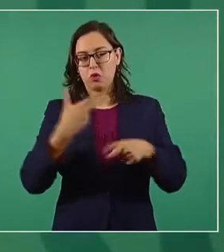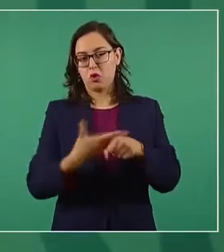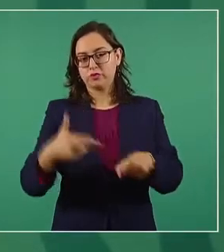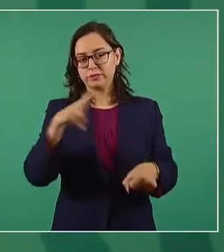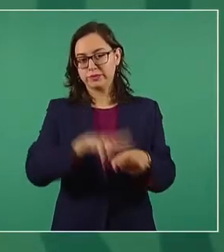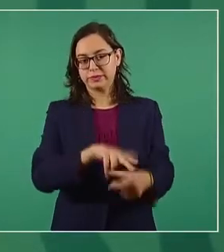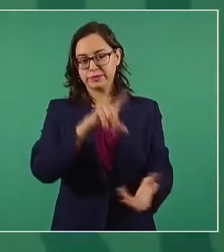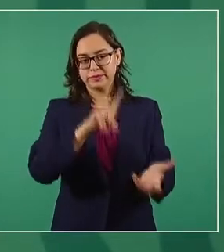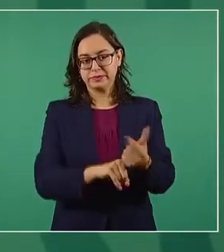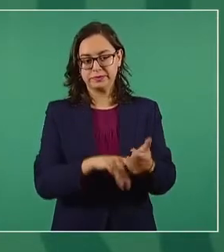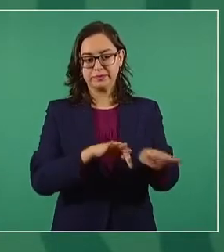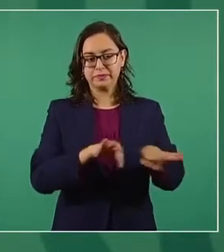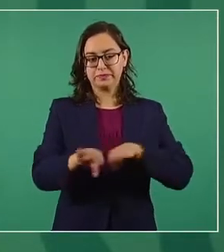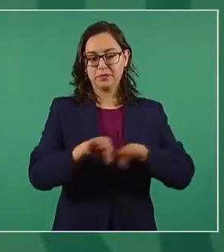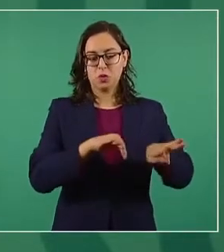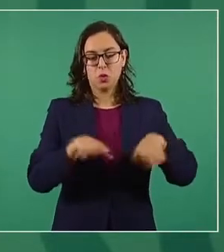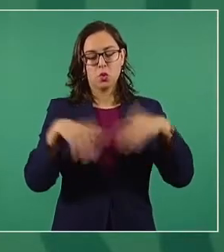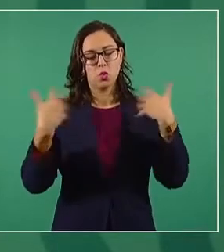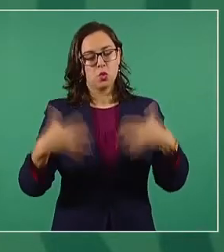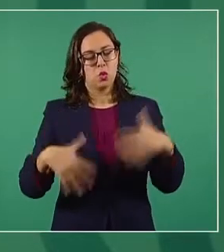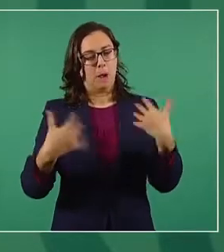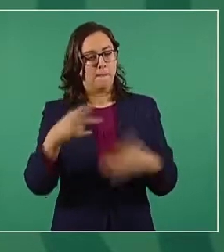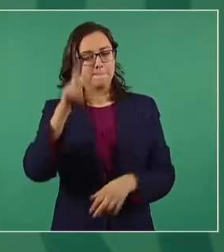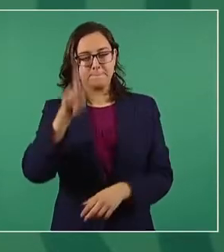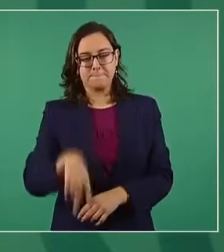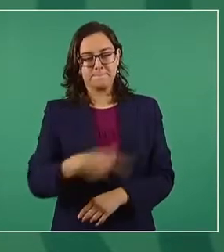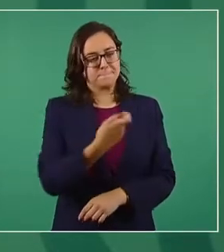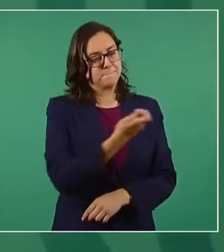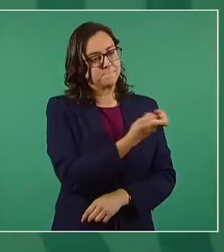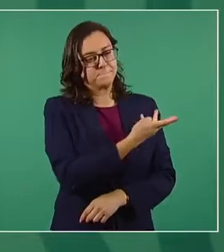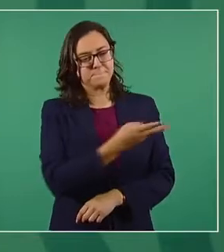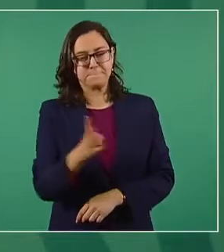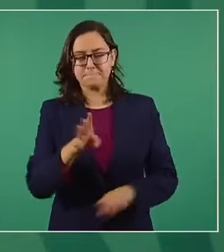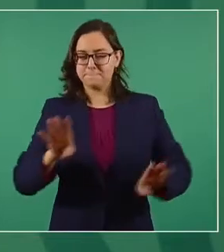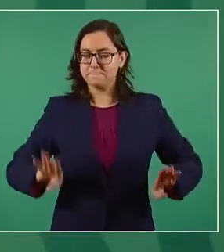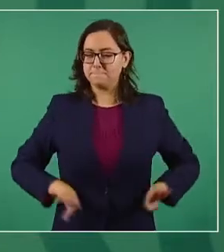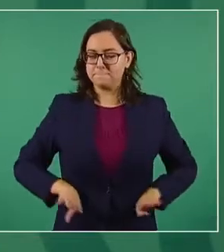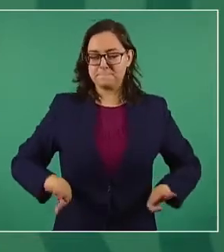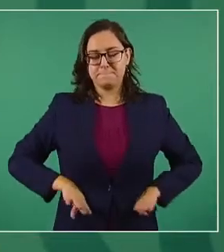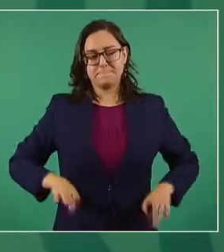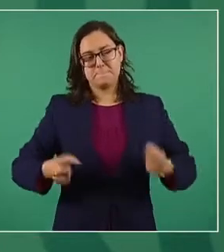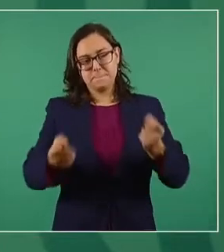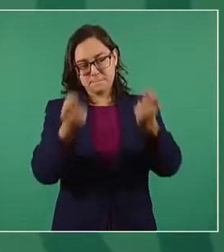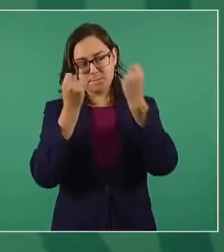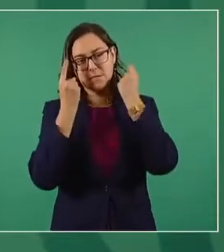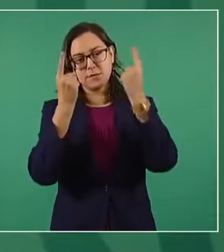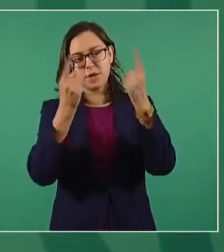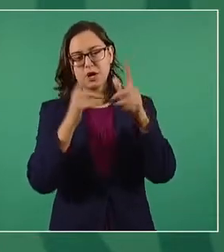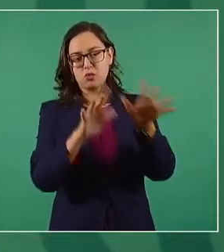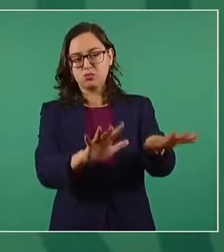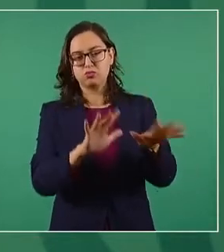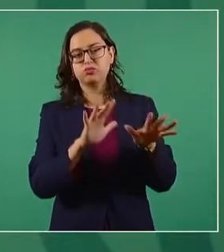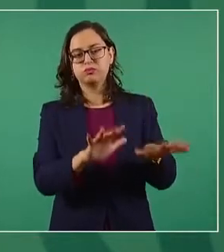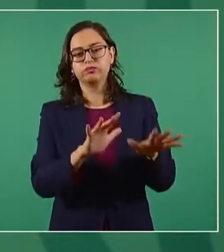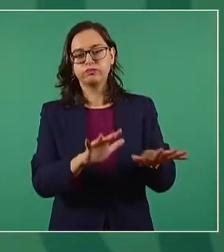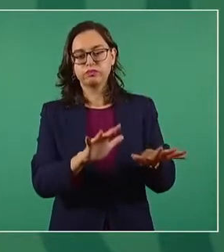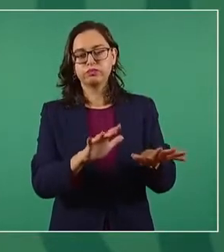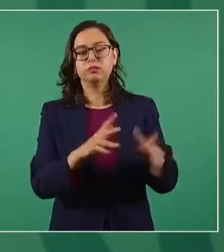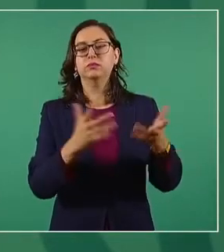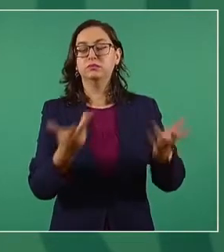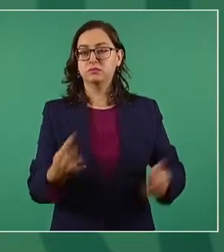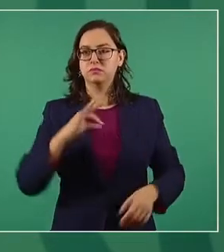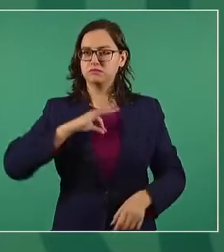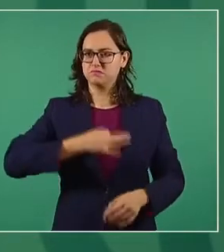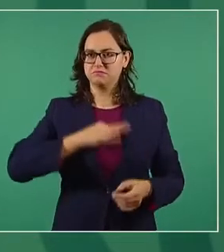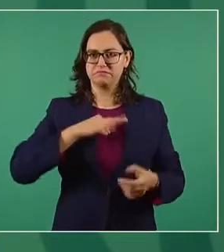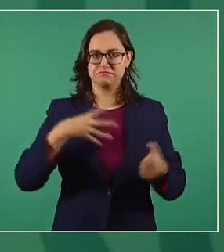con una entrega humanitaria excepcional para enfrentar la